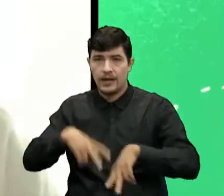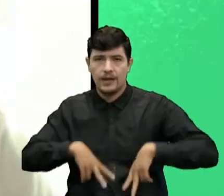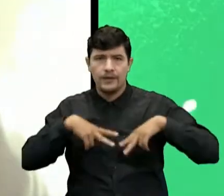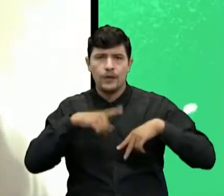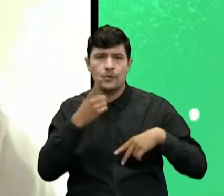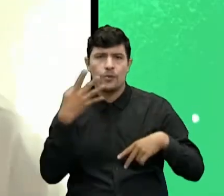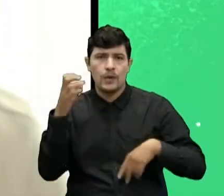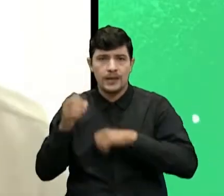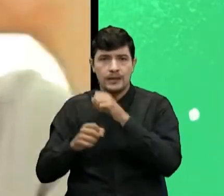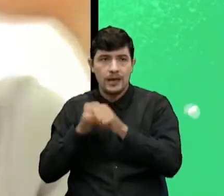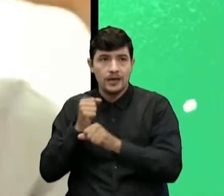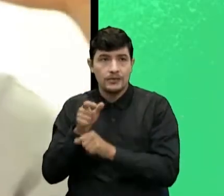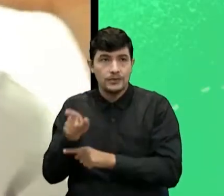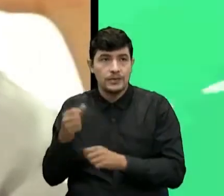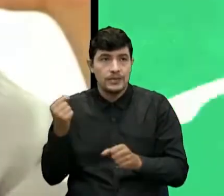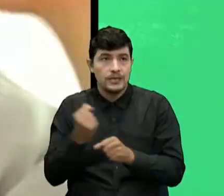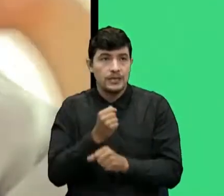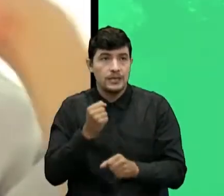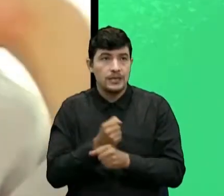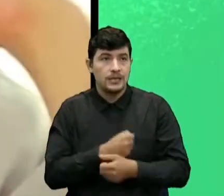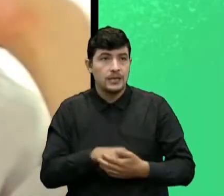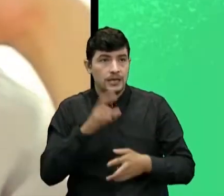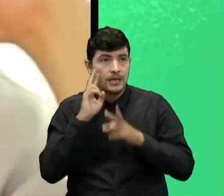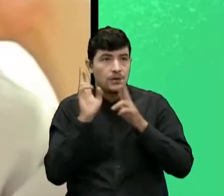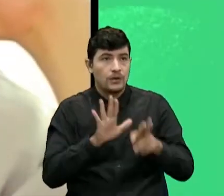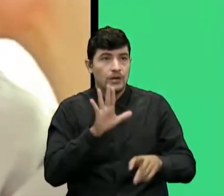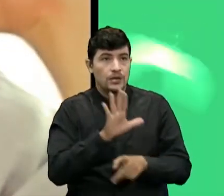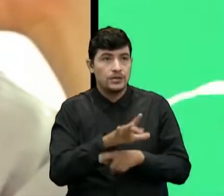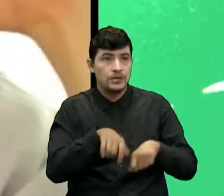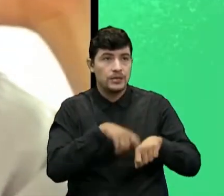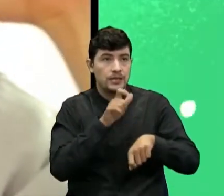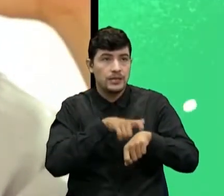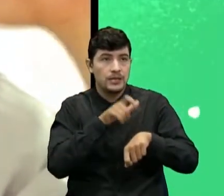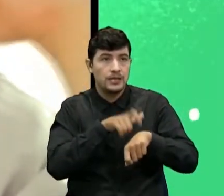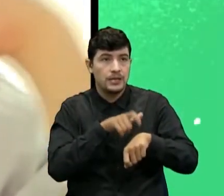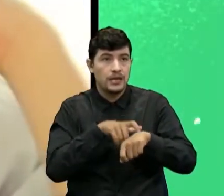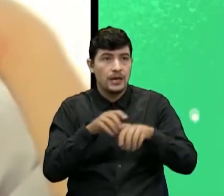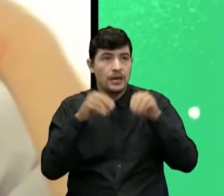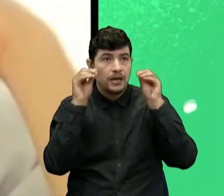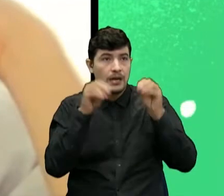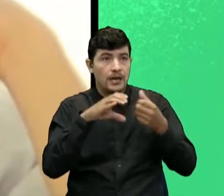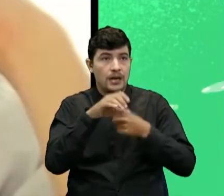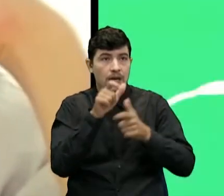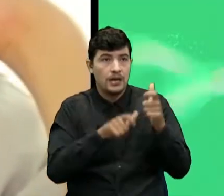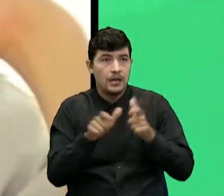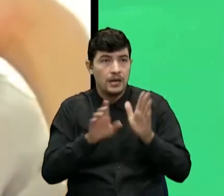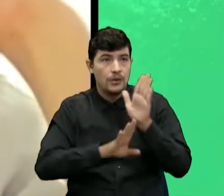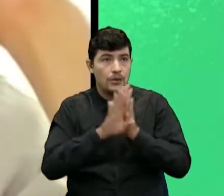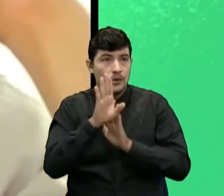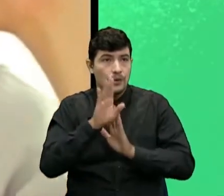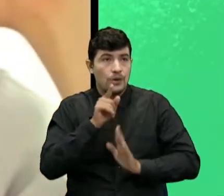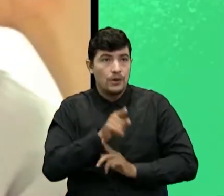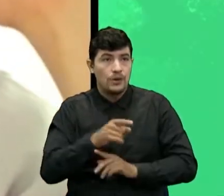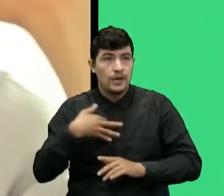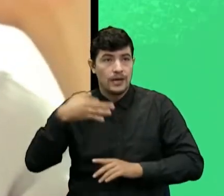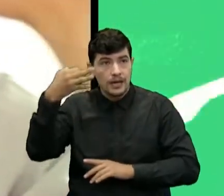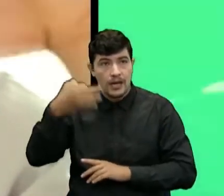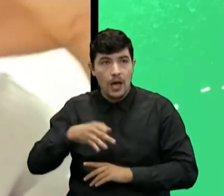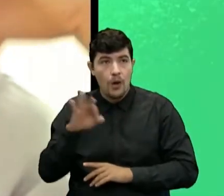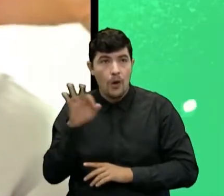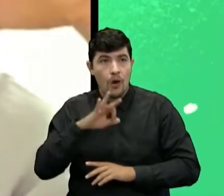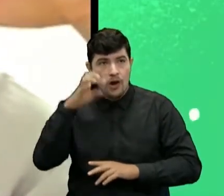140 años En funcionamiento Destacada por dedicar Gran parte de su tiempo A formar ciudadanos Para el mañana Que tengan tanto ética Como